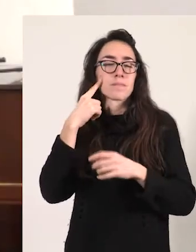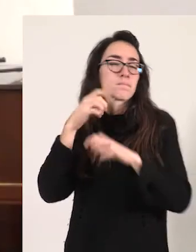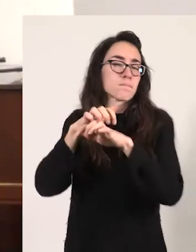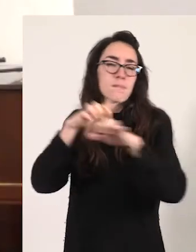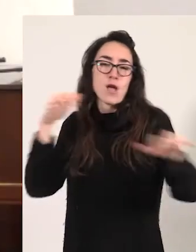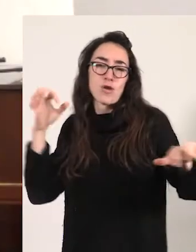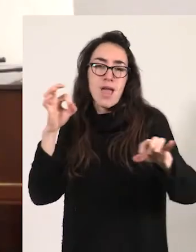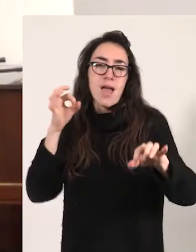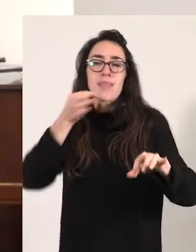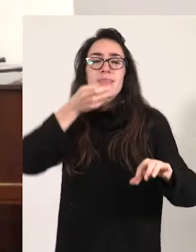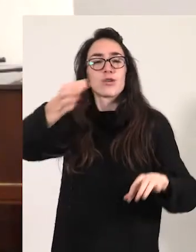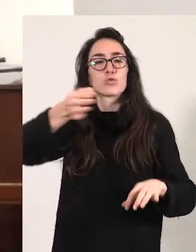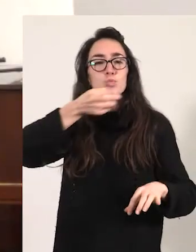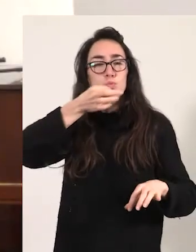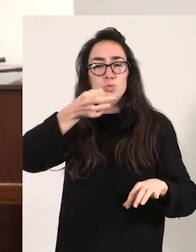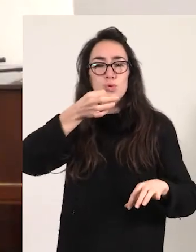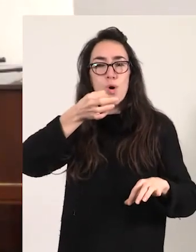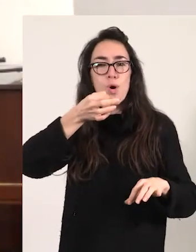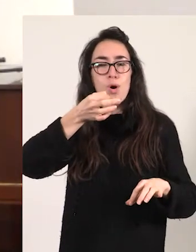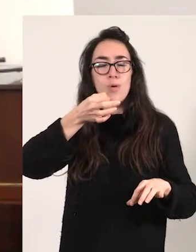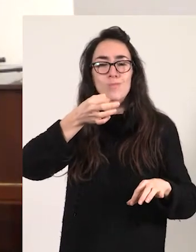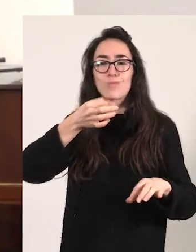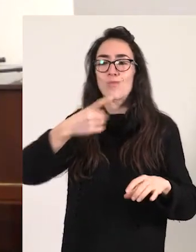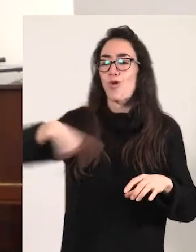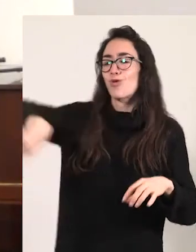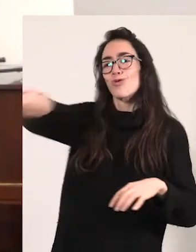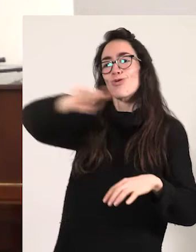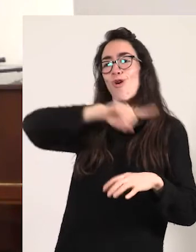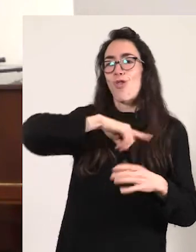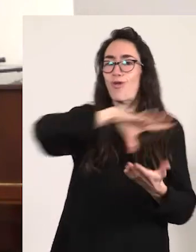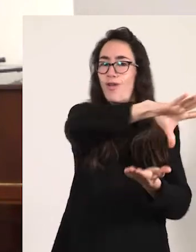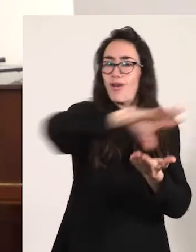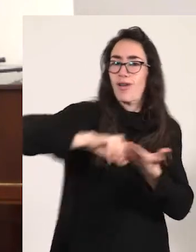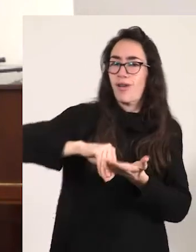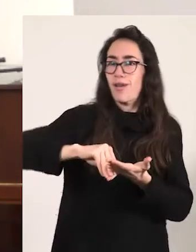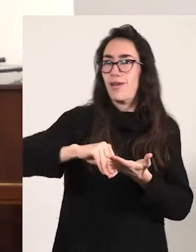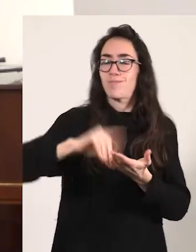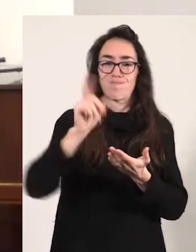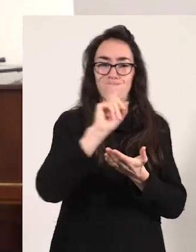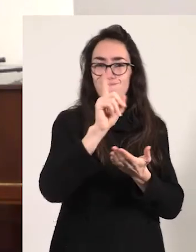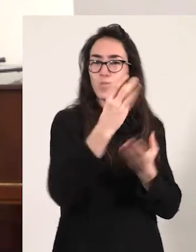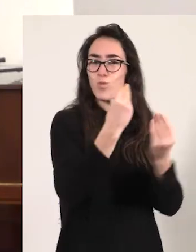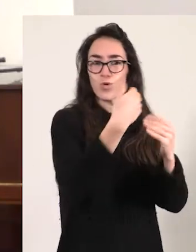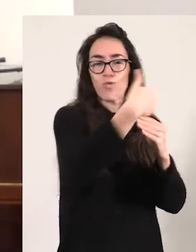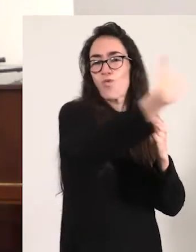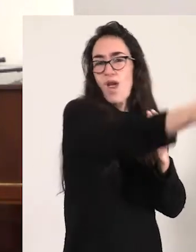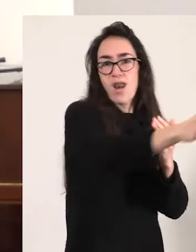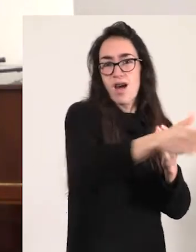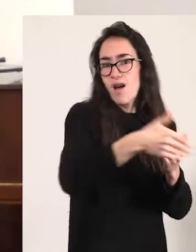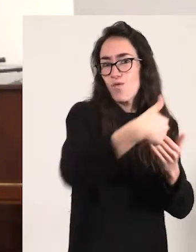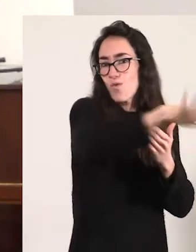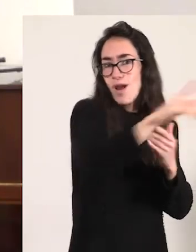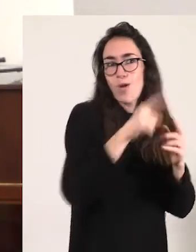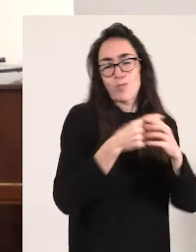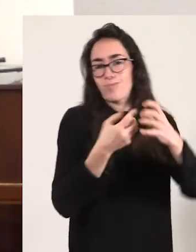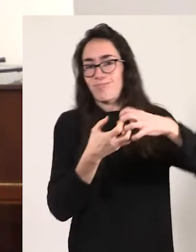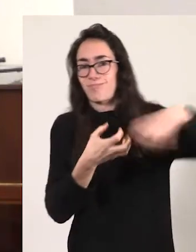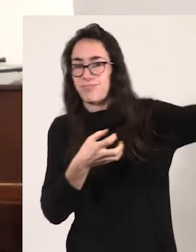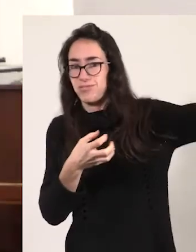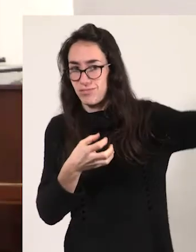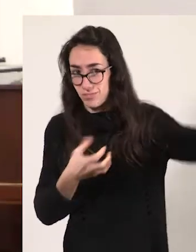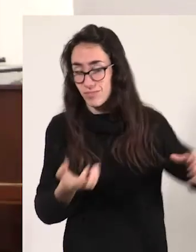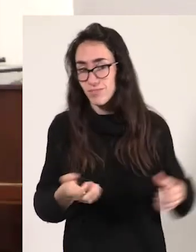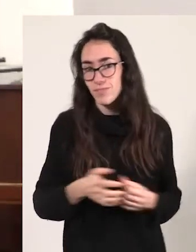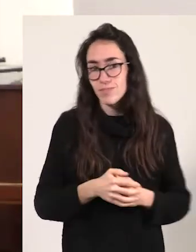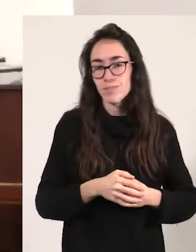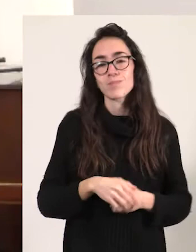muchas ocasiones el discurso hegemónico, el imperante, pues deja fuera muchas reivindicaciones y por tanto deja fuera a muchas